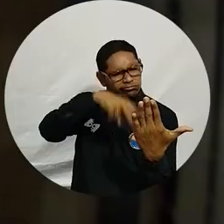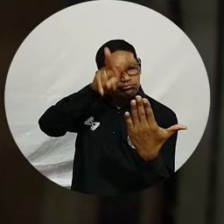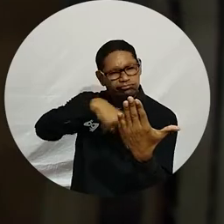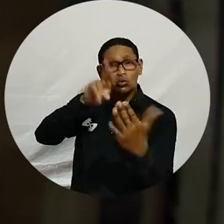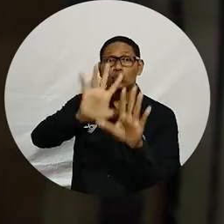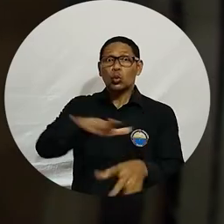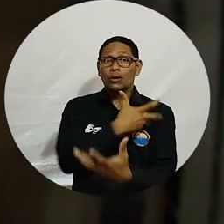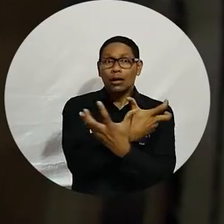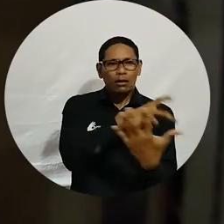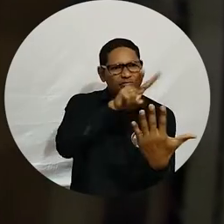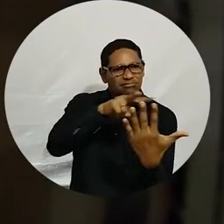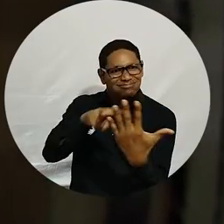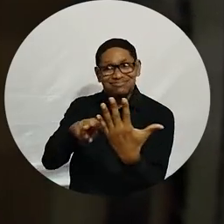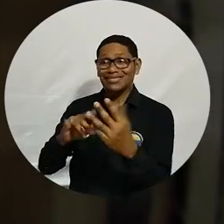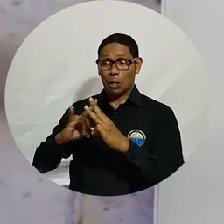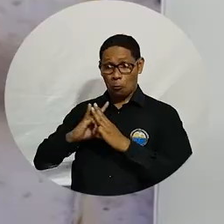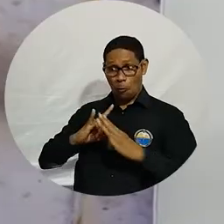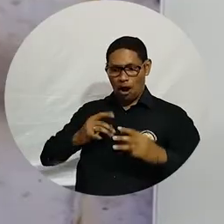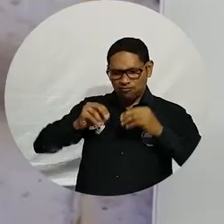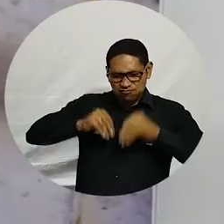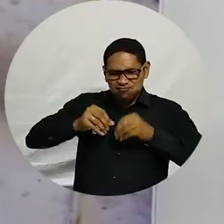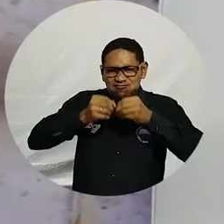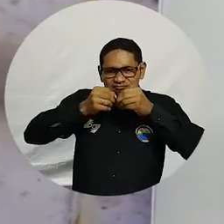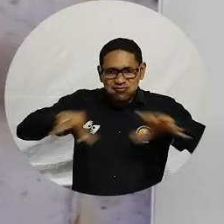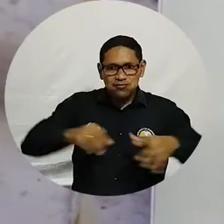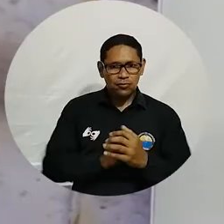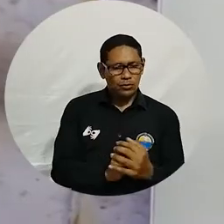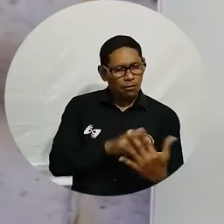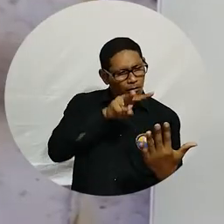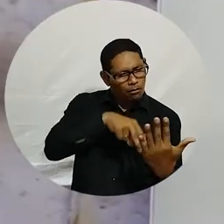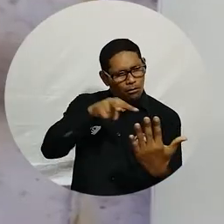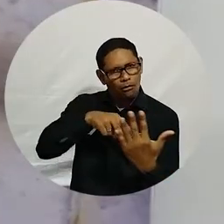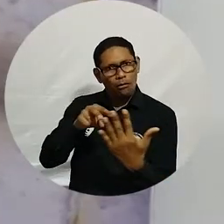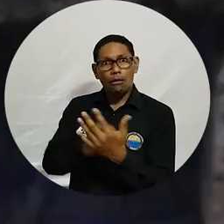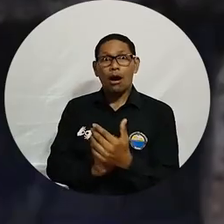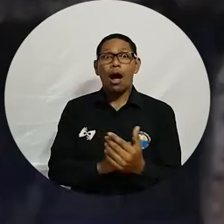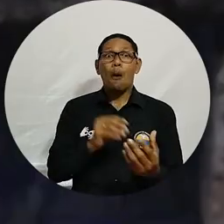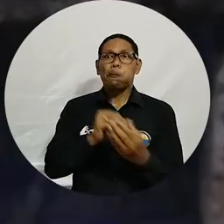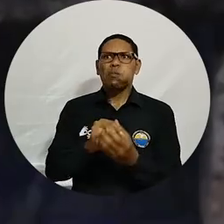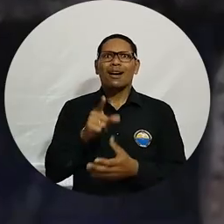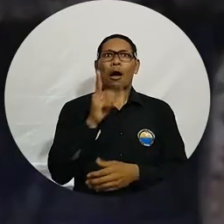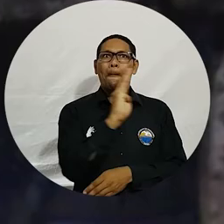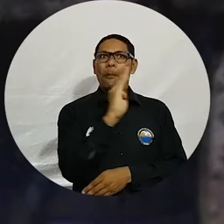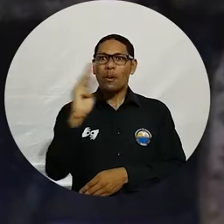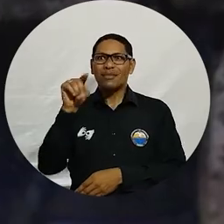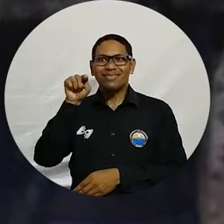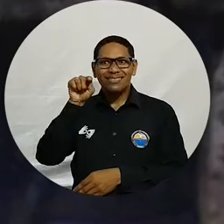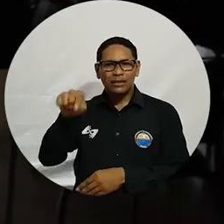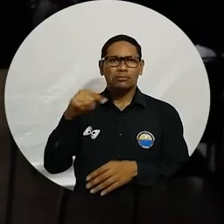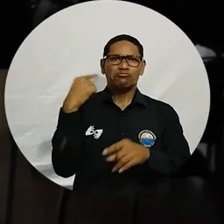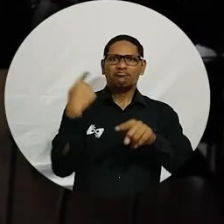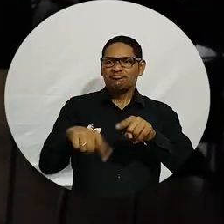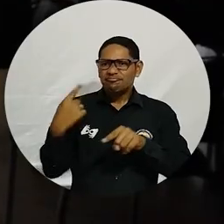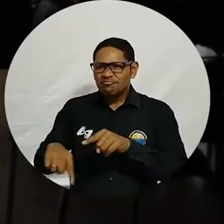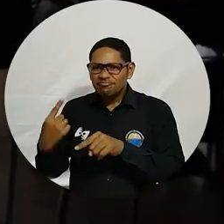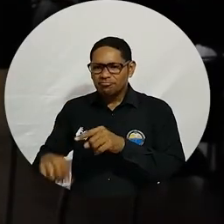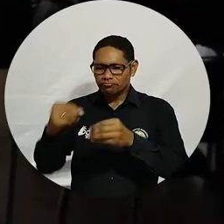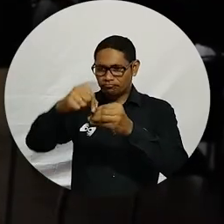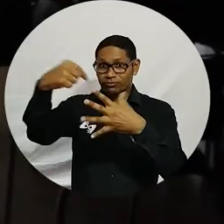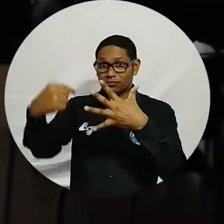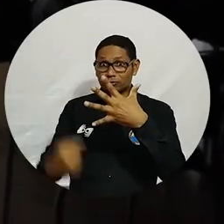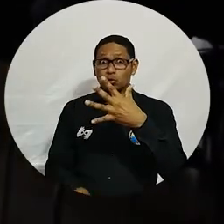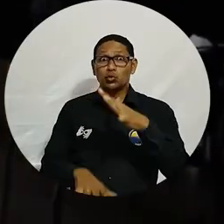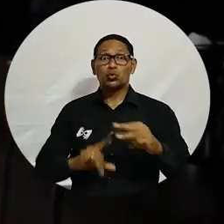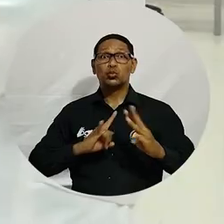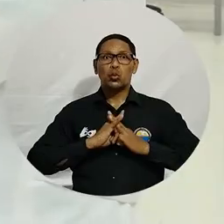de producción científica de la Alma Mater, creados desde la Oraloteca, el Repositorio Unimagdalena, Videósferas,